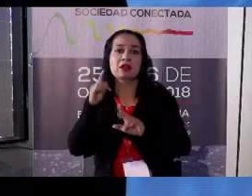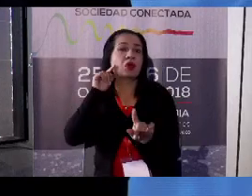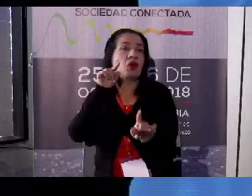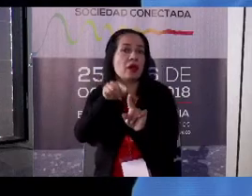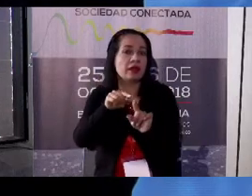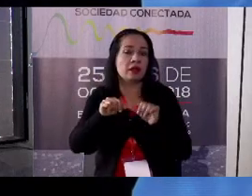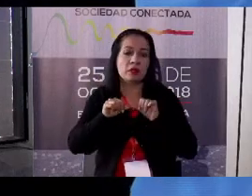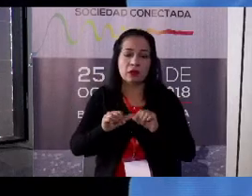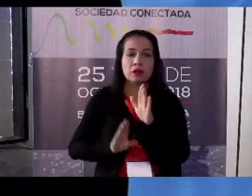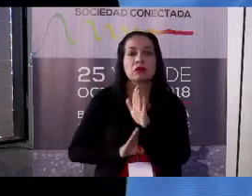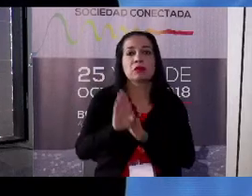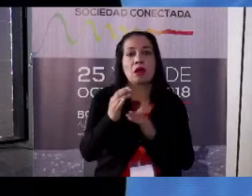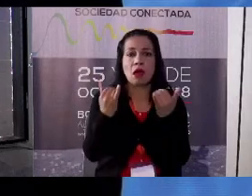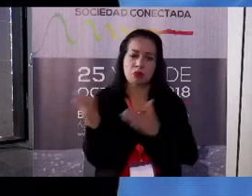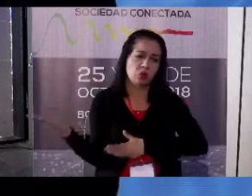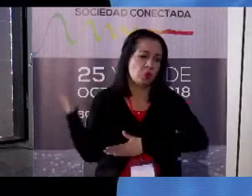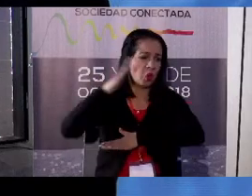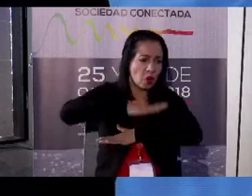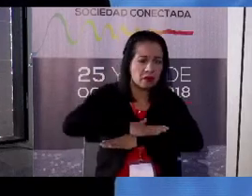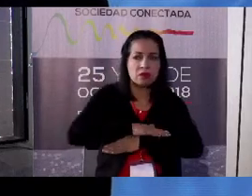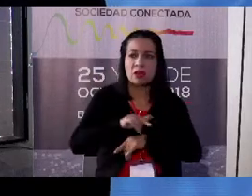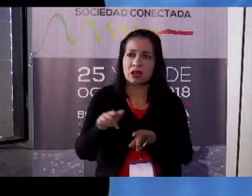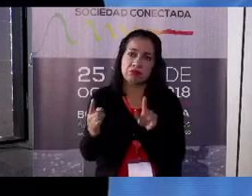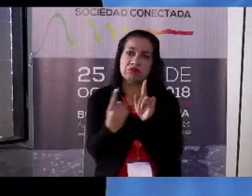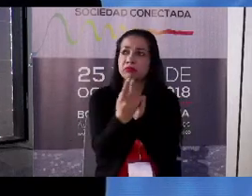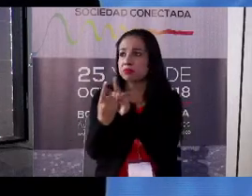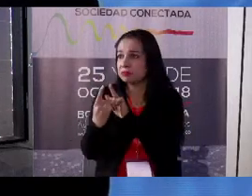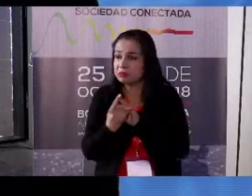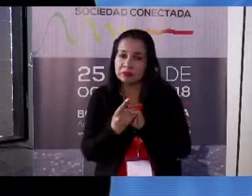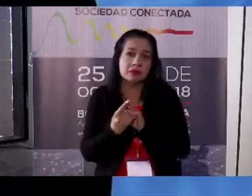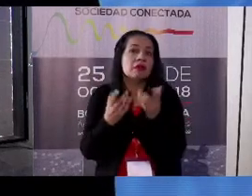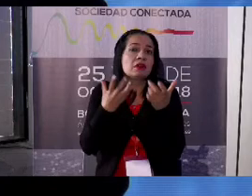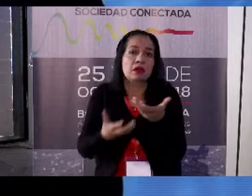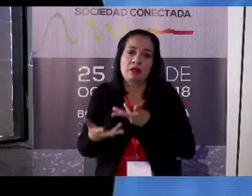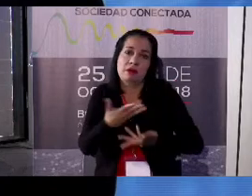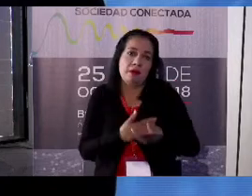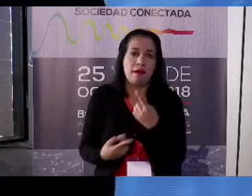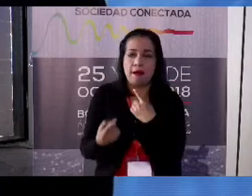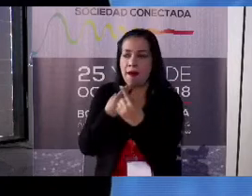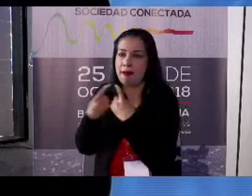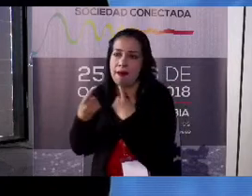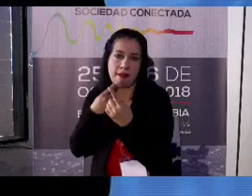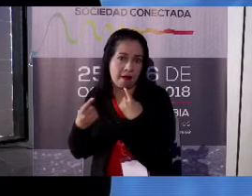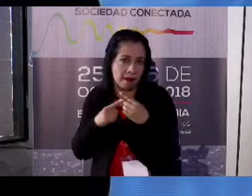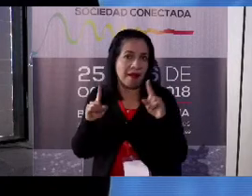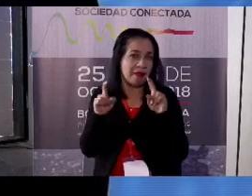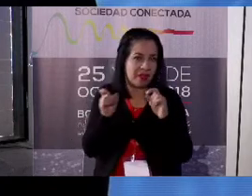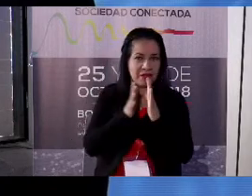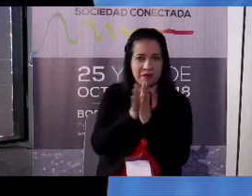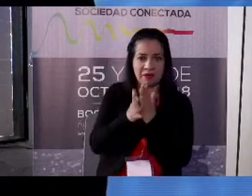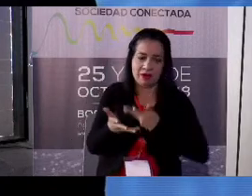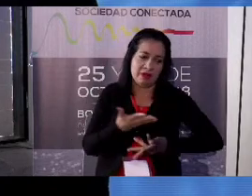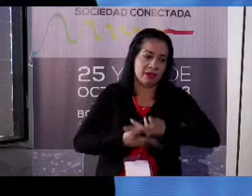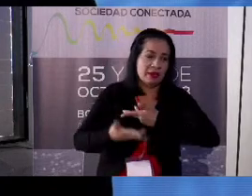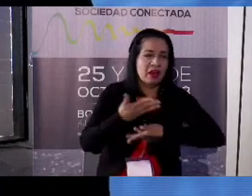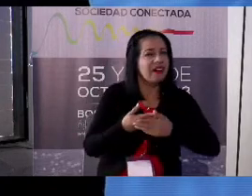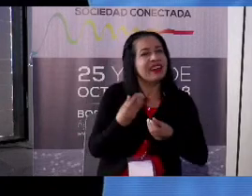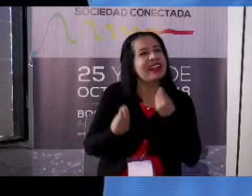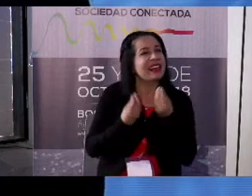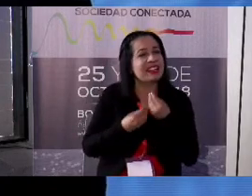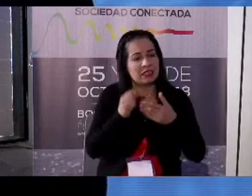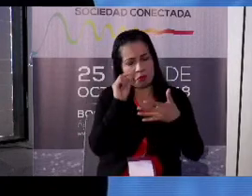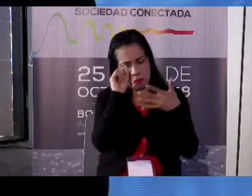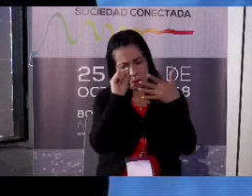eh yo voy a estar por acá Todo el día Sería un gusto conversar con con cualquiera de ustedes eh Y y hablar un poquito más en detalle de qué es lo que estamos